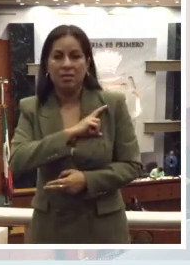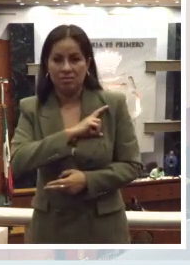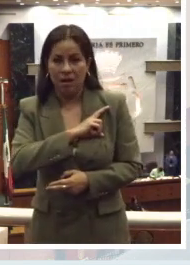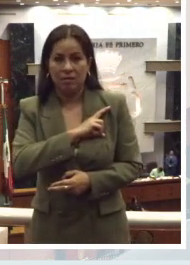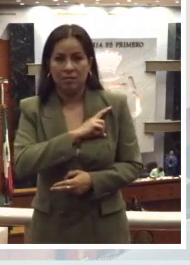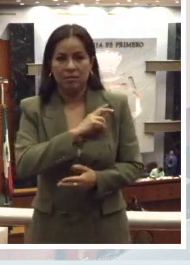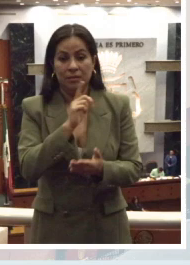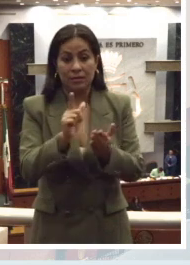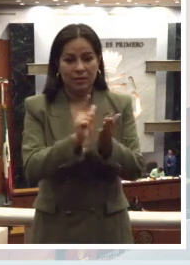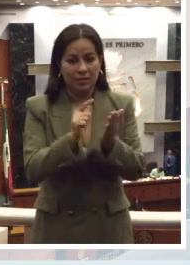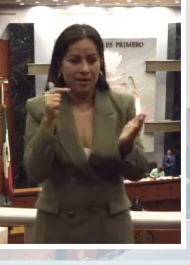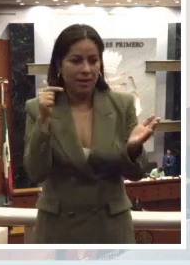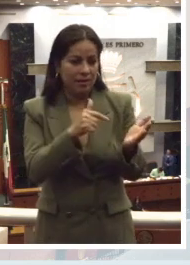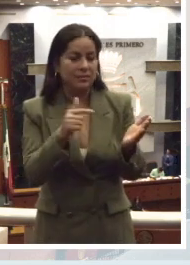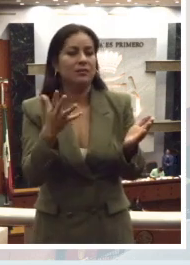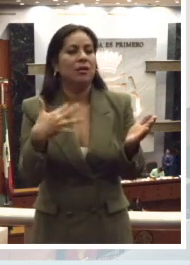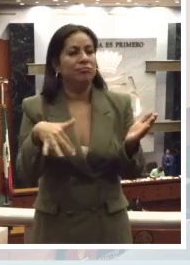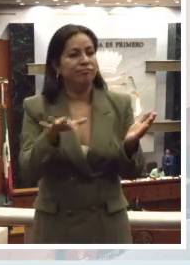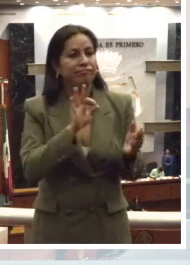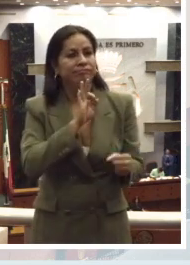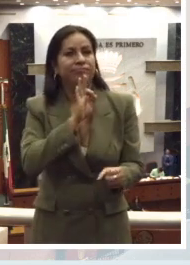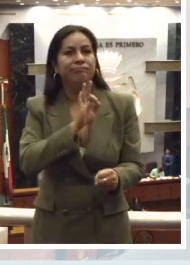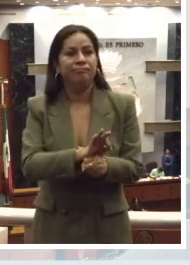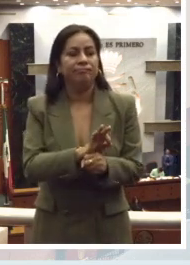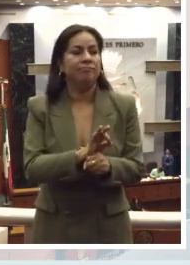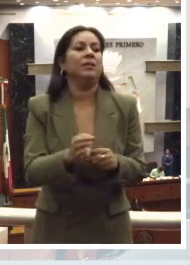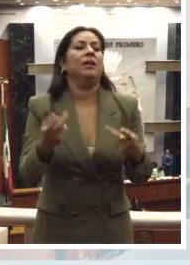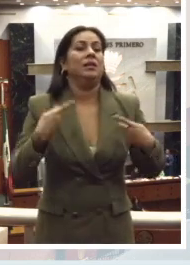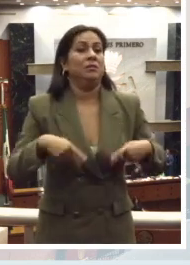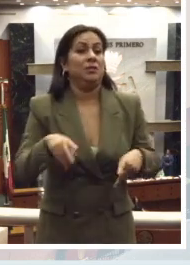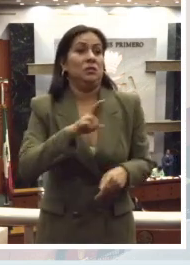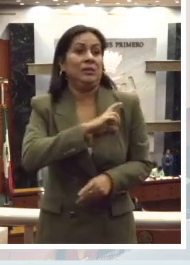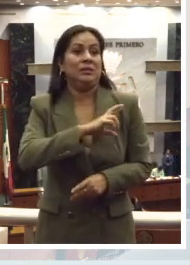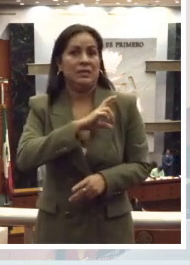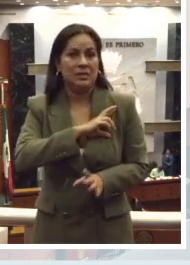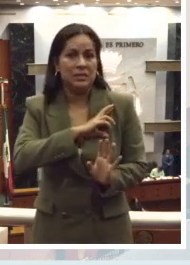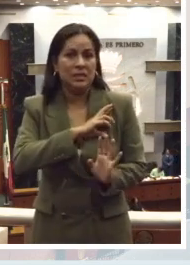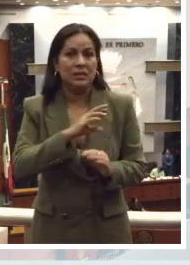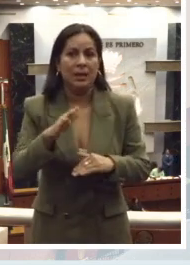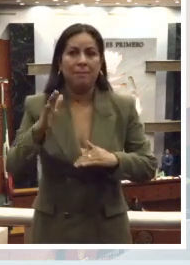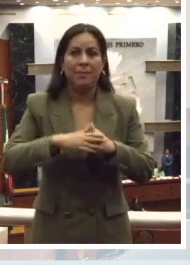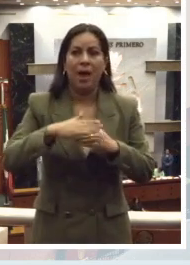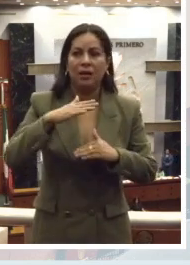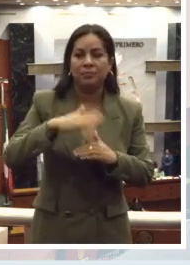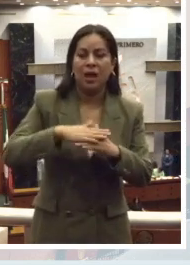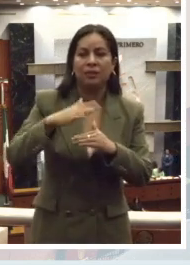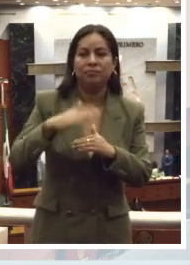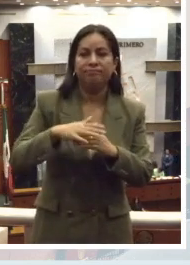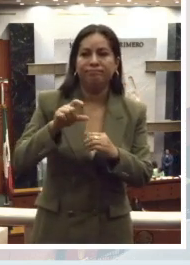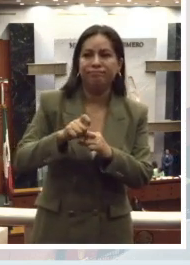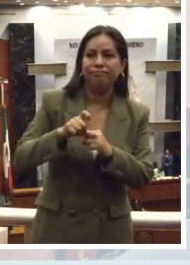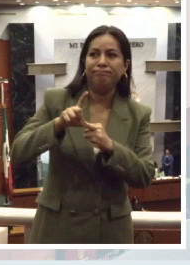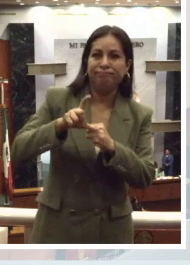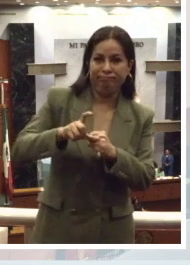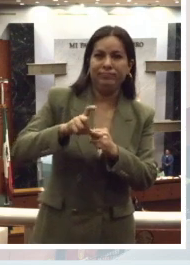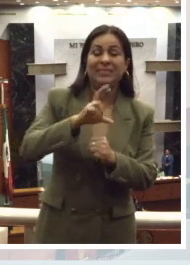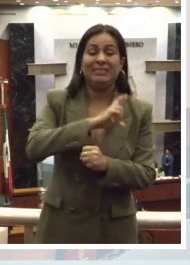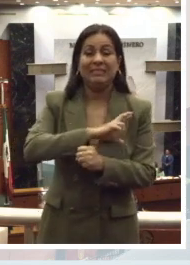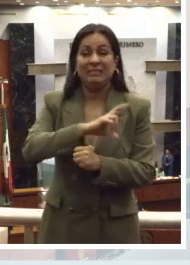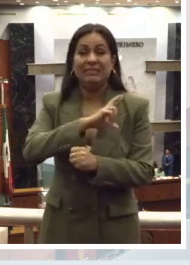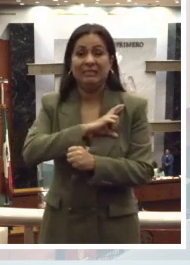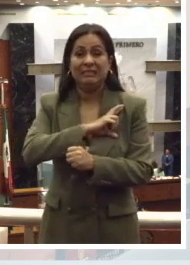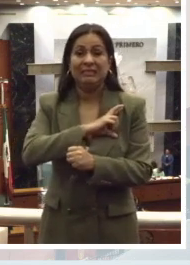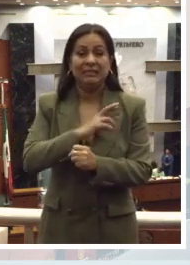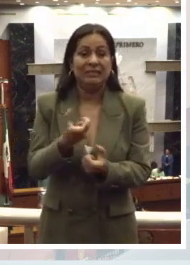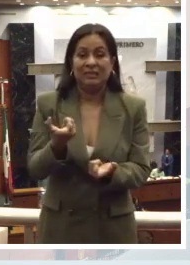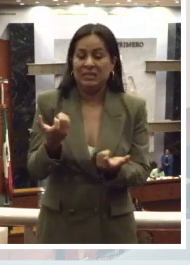Esta iniciativa busca proteger a los arrendatarios de incrementos desproporcionados en las rentas